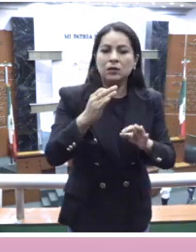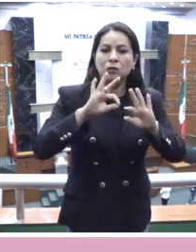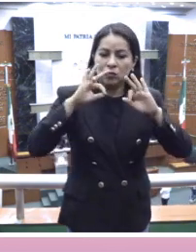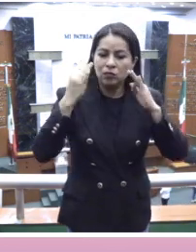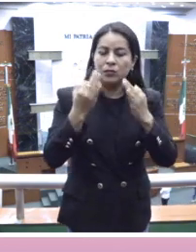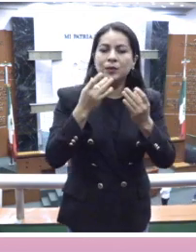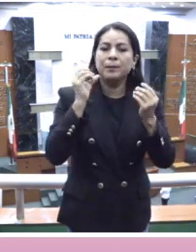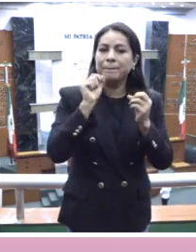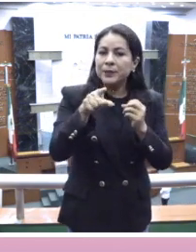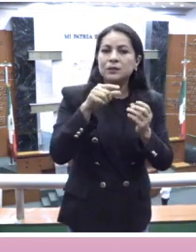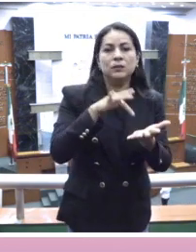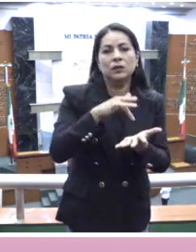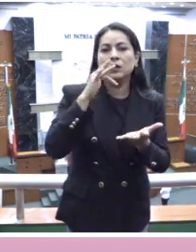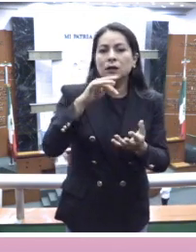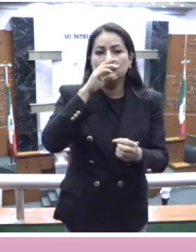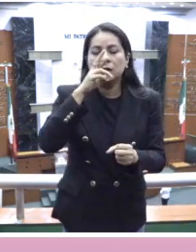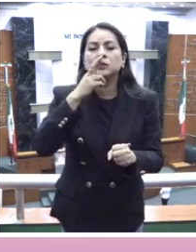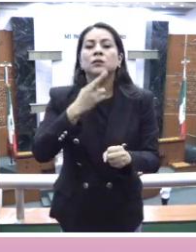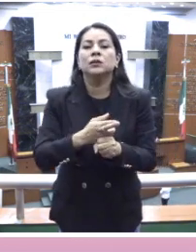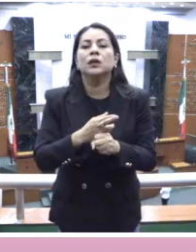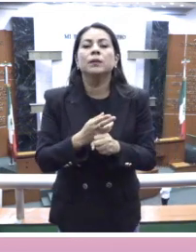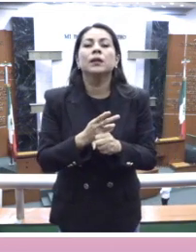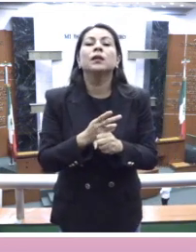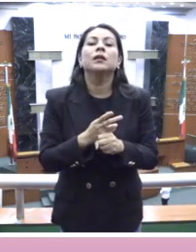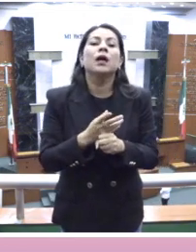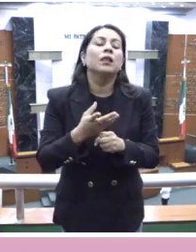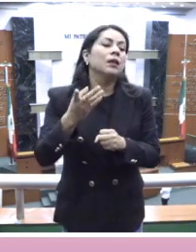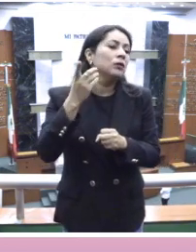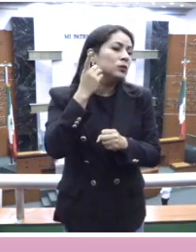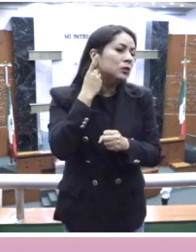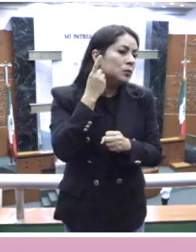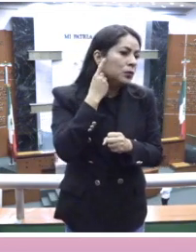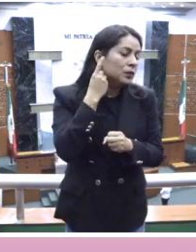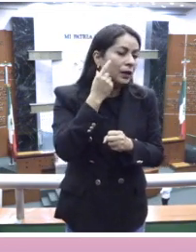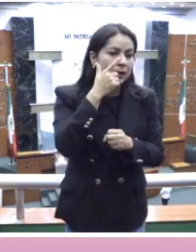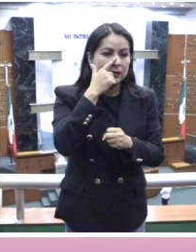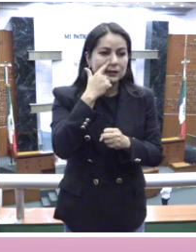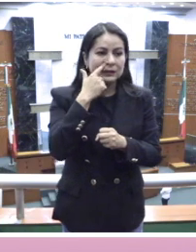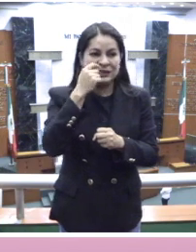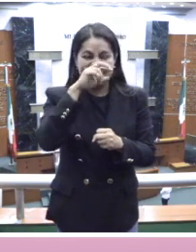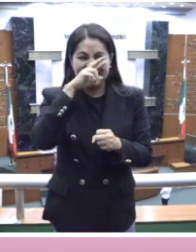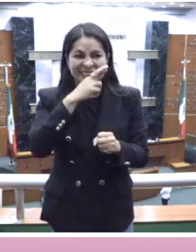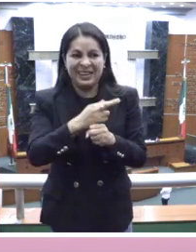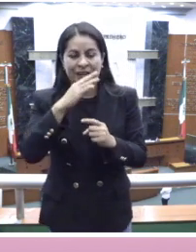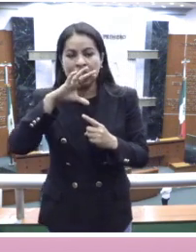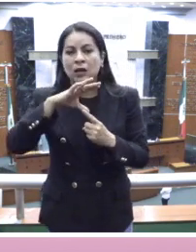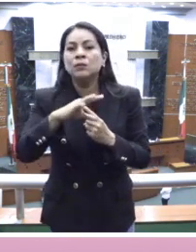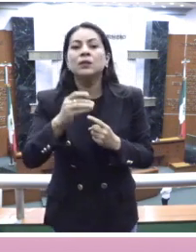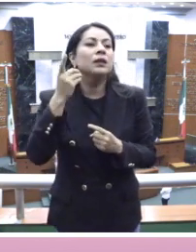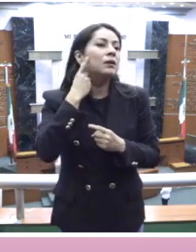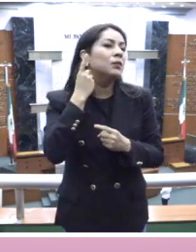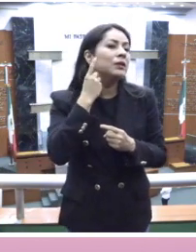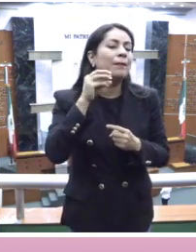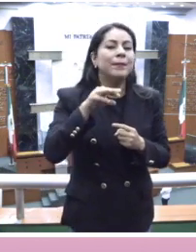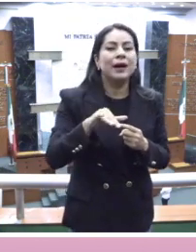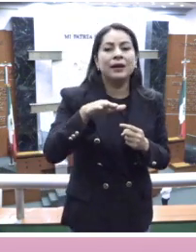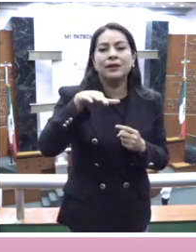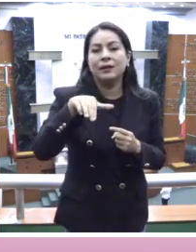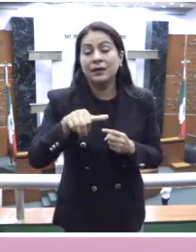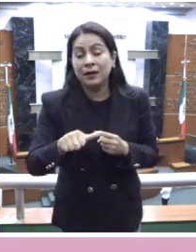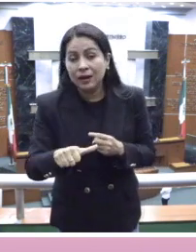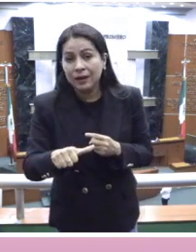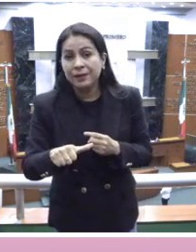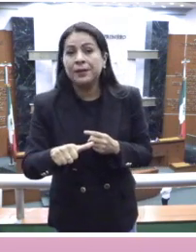supuesto quiero agradecer la responsabilidad legislativa de la diputada secretaria de la comisión, la diputada María del